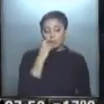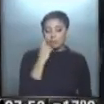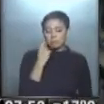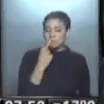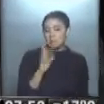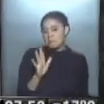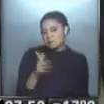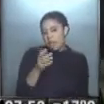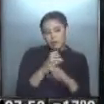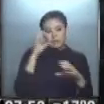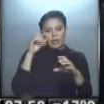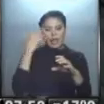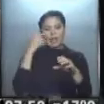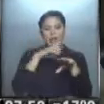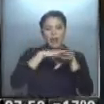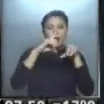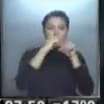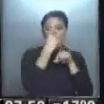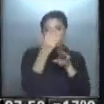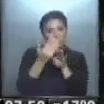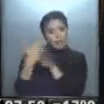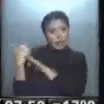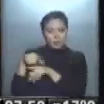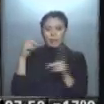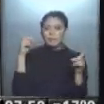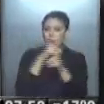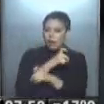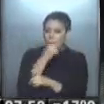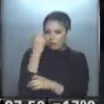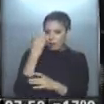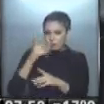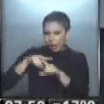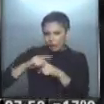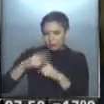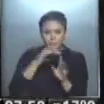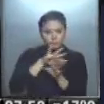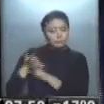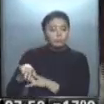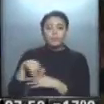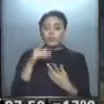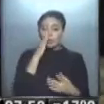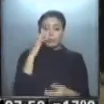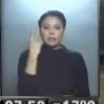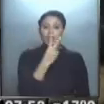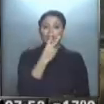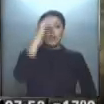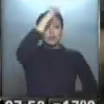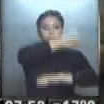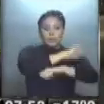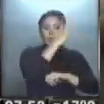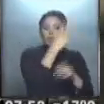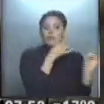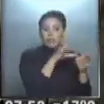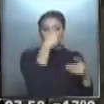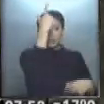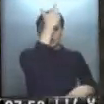se retiró la formación que estaba en el andén número 1 porque no estaba en condiciones de salir y bueno, se clausuraron esas dos ventanillas, como